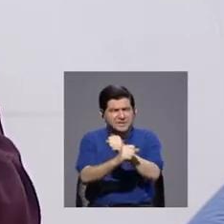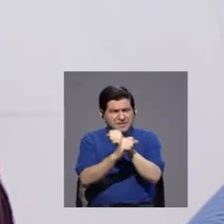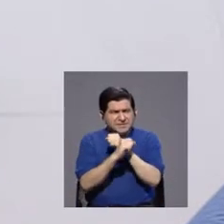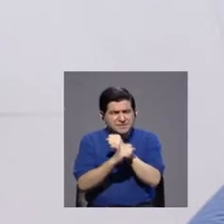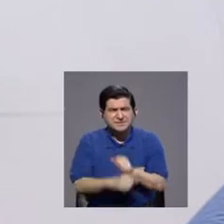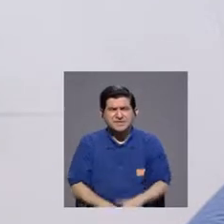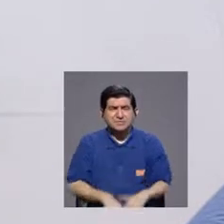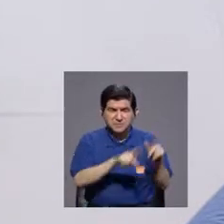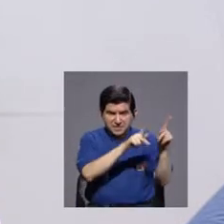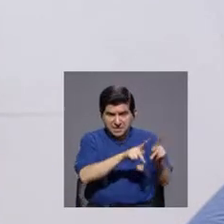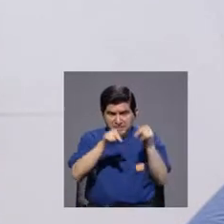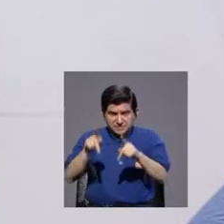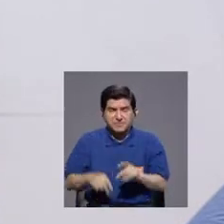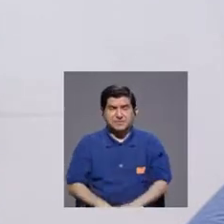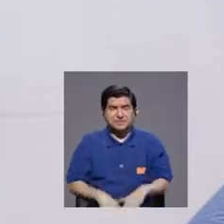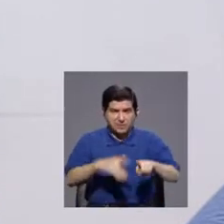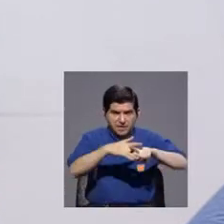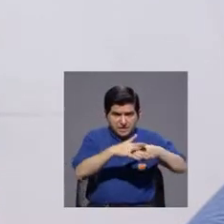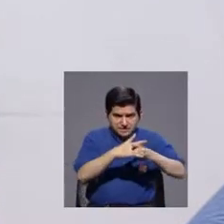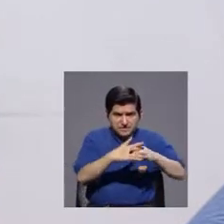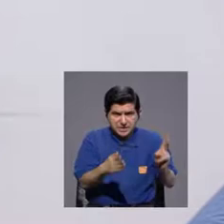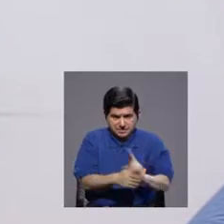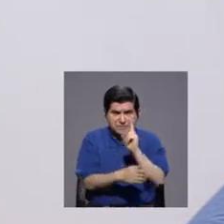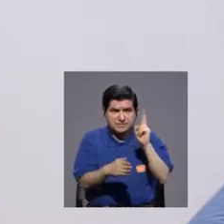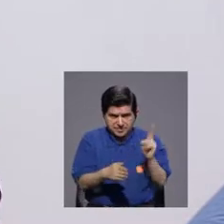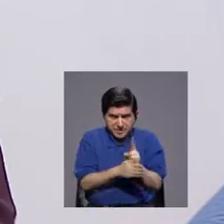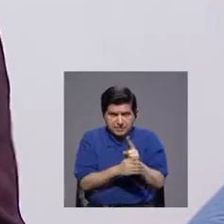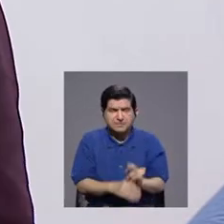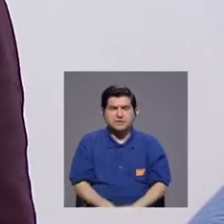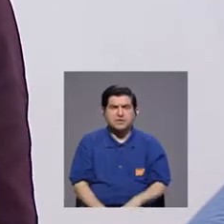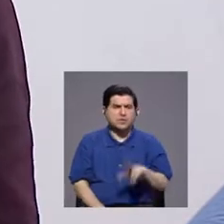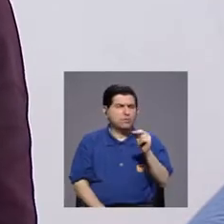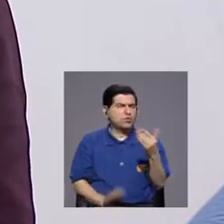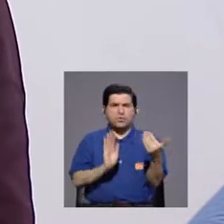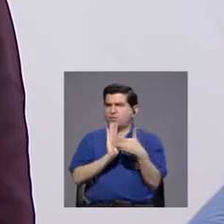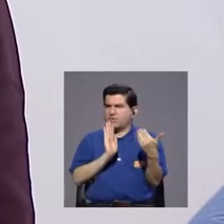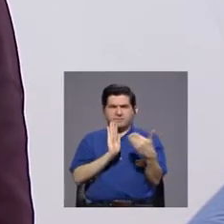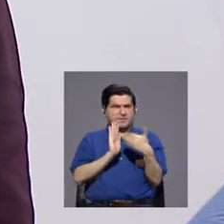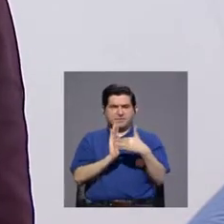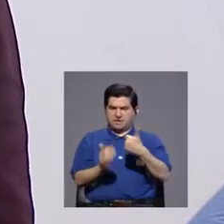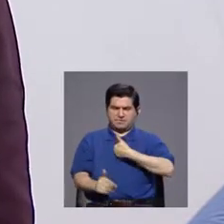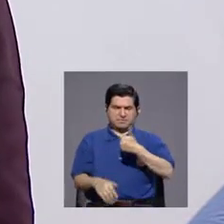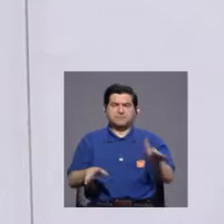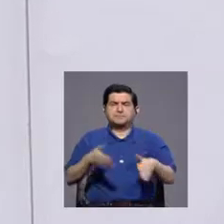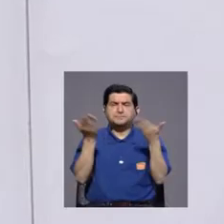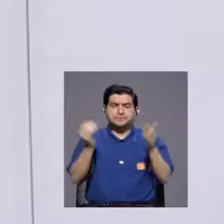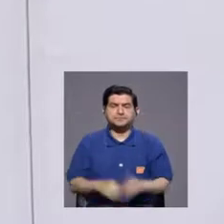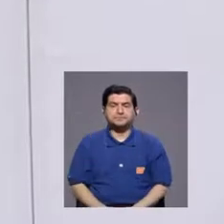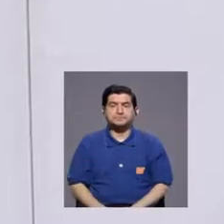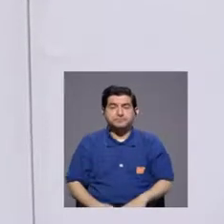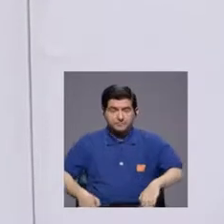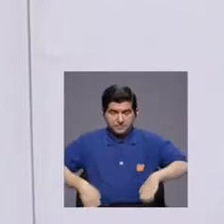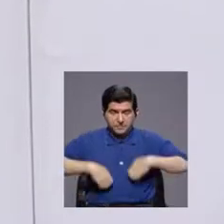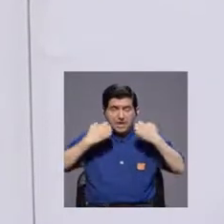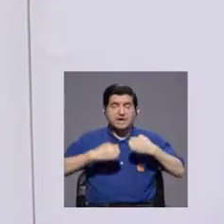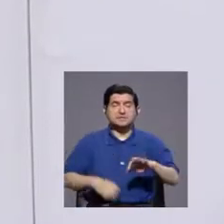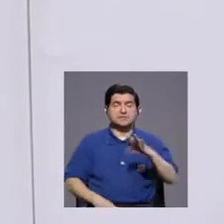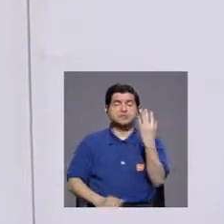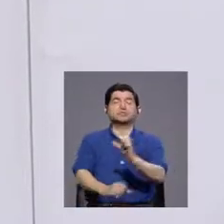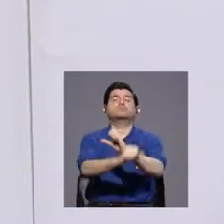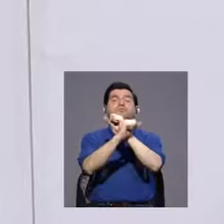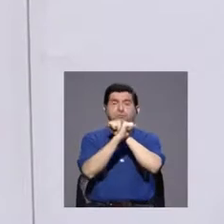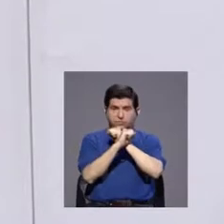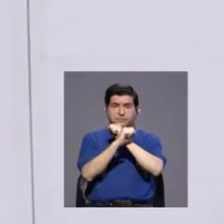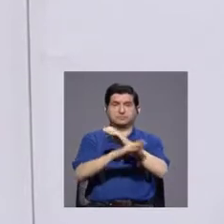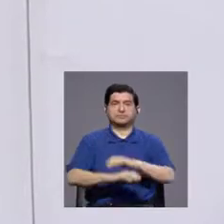de que los usuarios de esos aparatos no son no sean irradiados bueno para esto existen medidas de seguridad